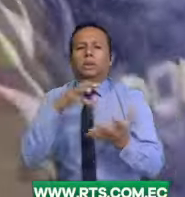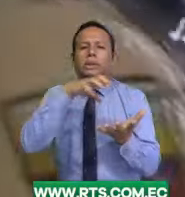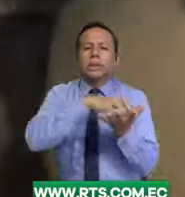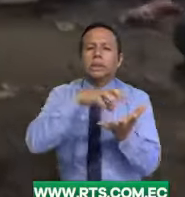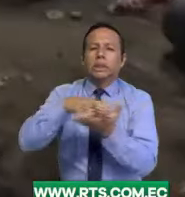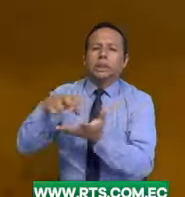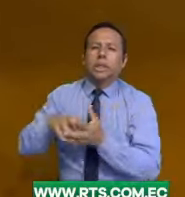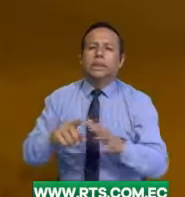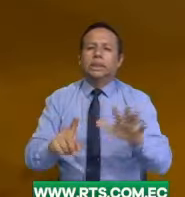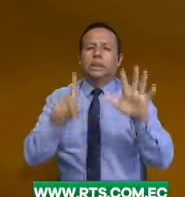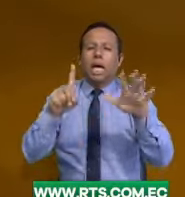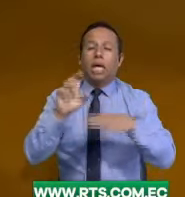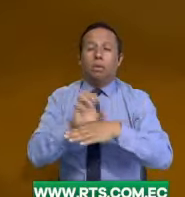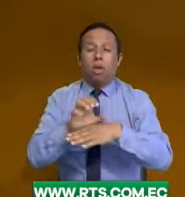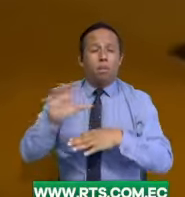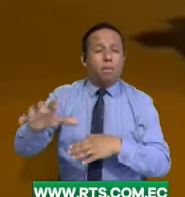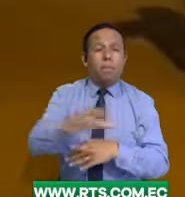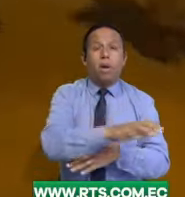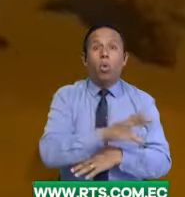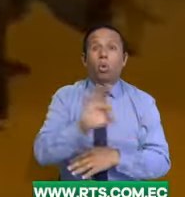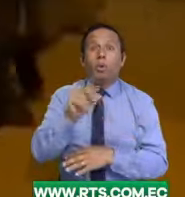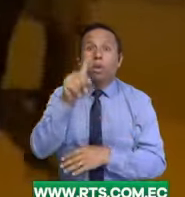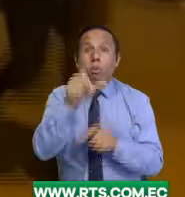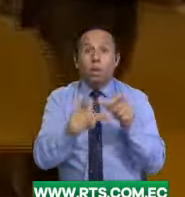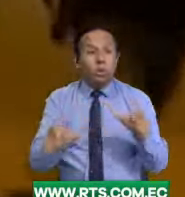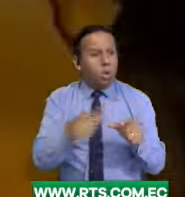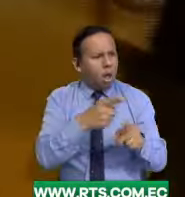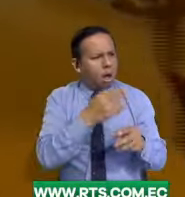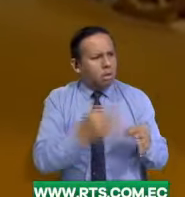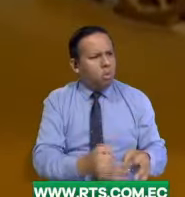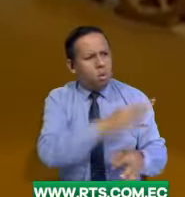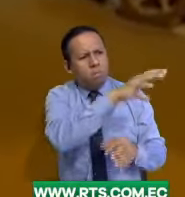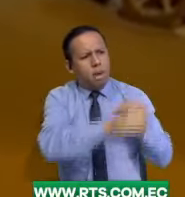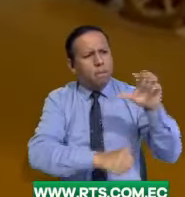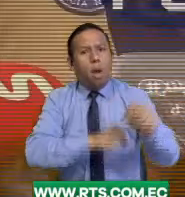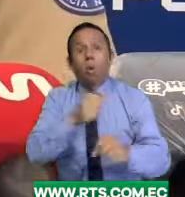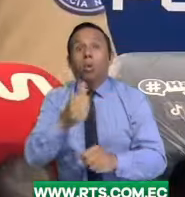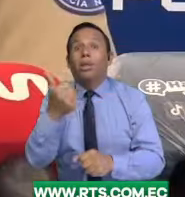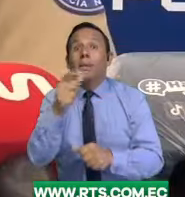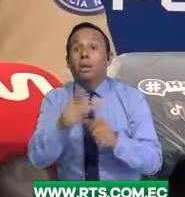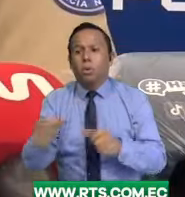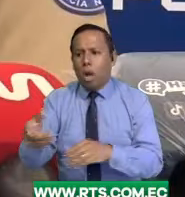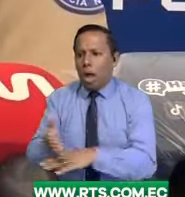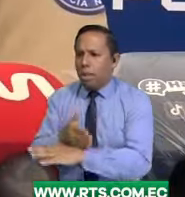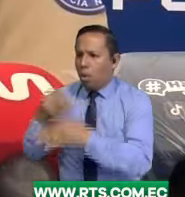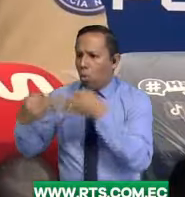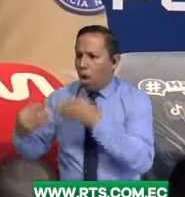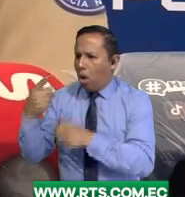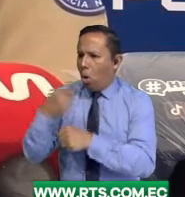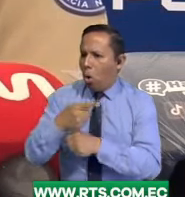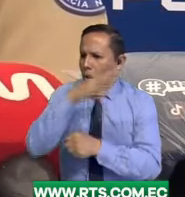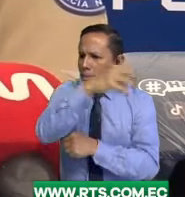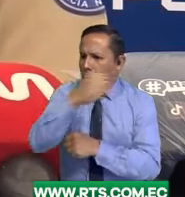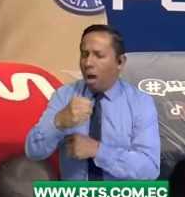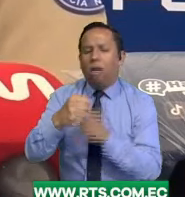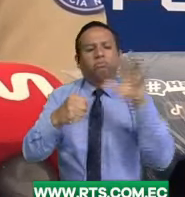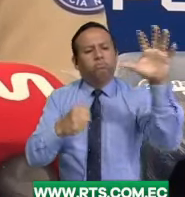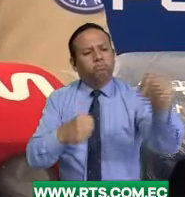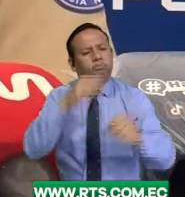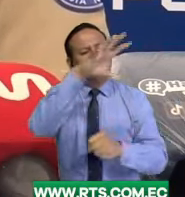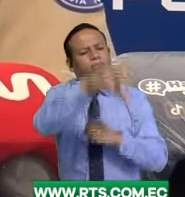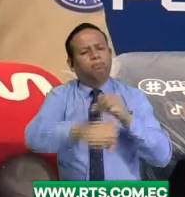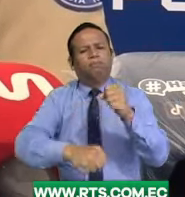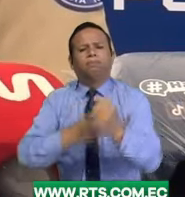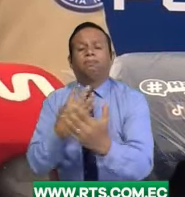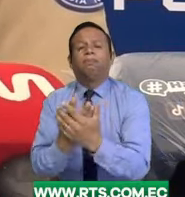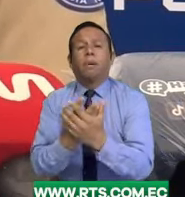país. 91 personas fueron detenidas en flagrancia y otras 10 tenían orden de captura. 36 personas detenidas en flagrancia por